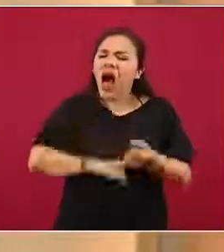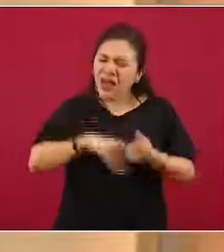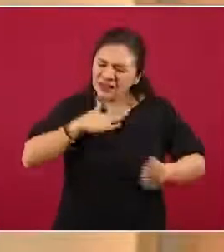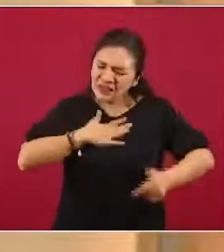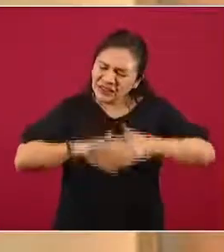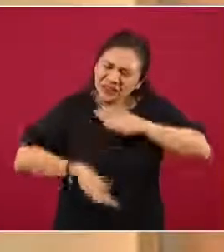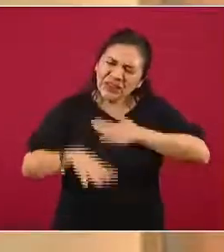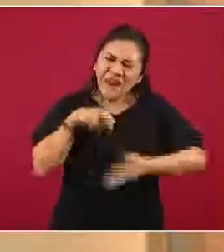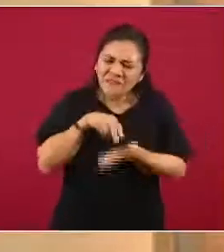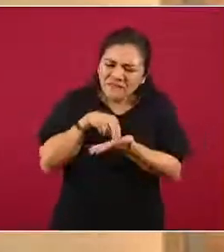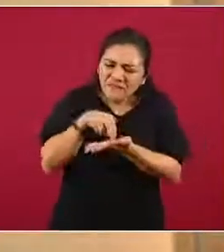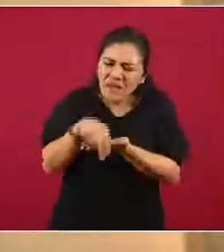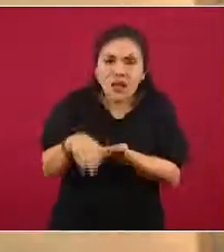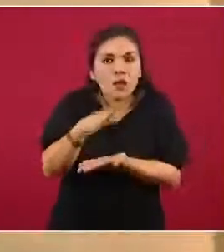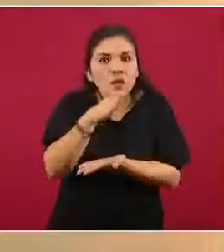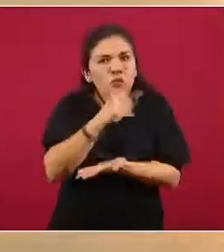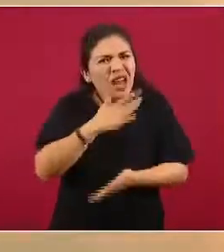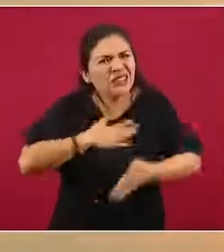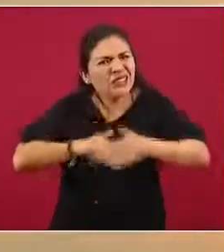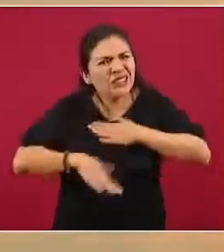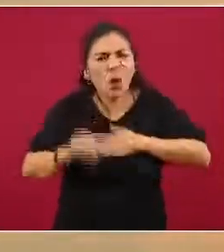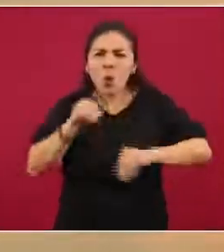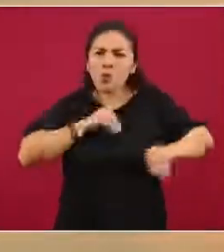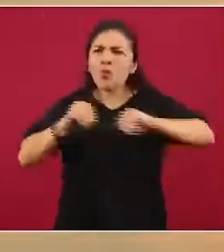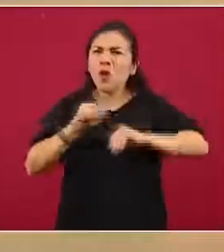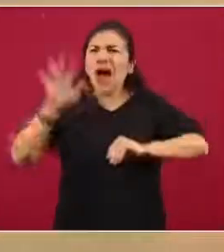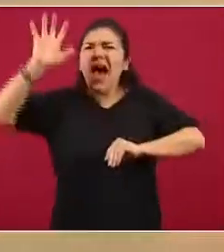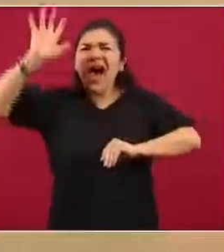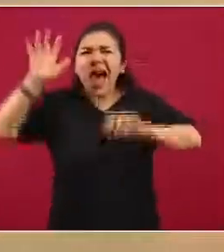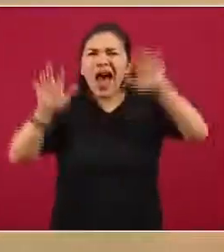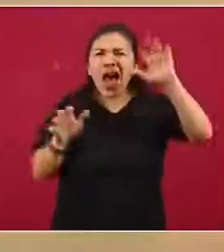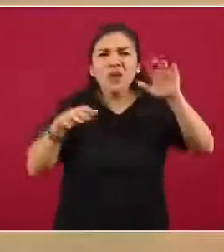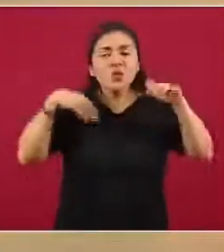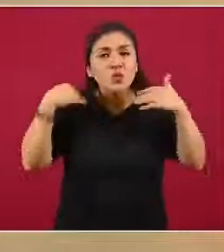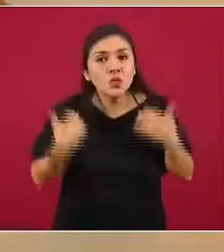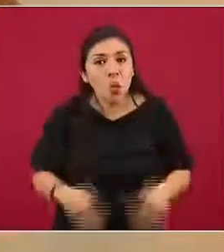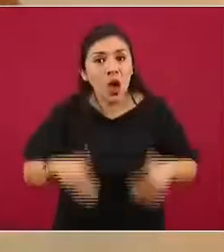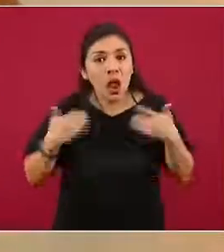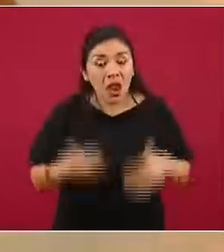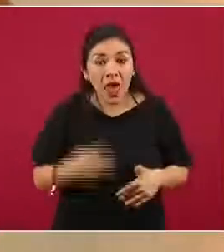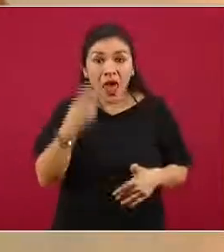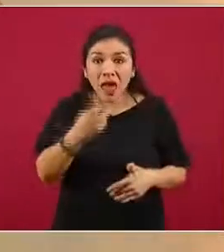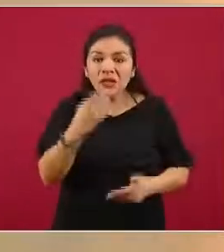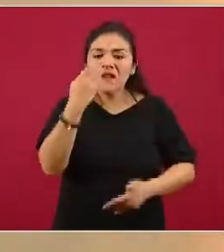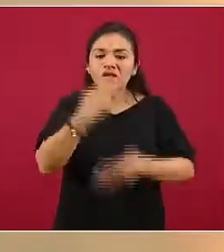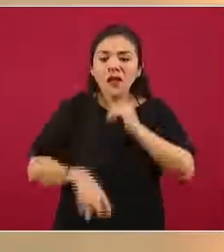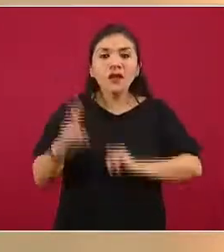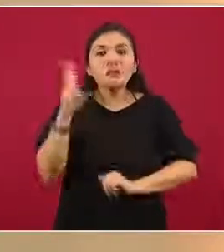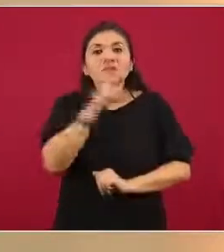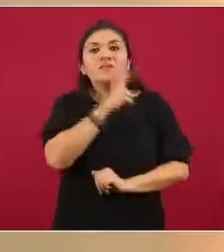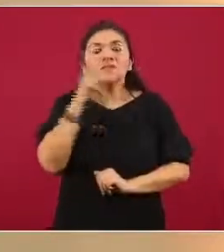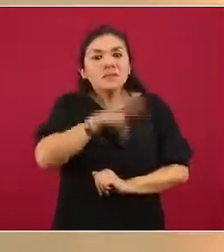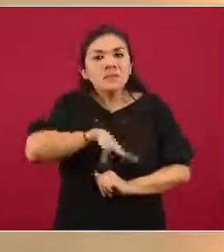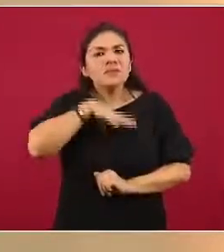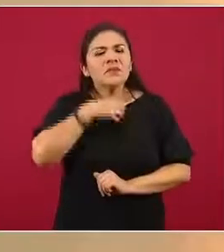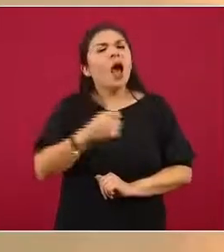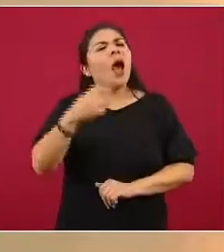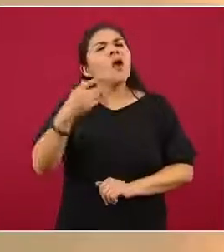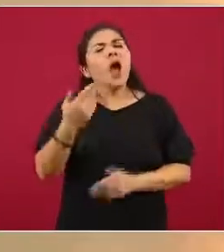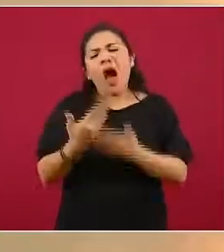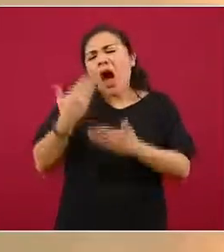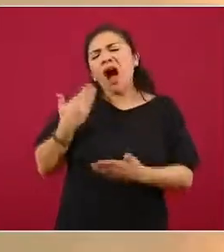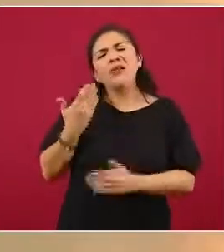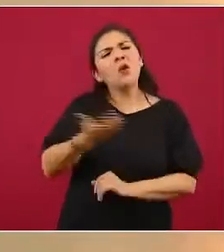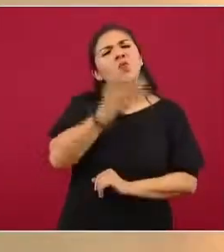extremo al caminar, ¿no?, o al hacer movimientos. Es decir, cuando falta precisamente el aire en actividades que normalmente